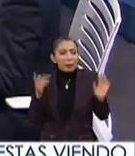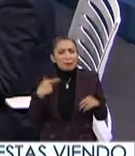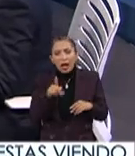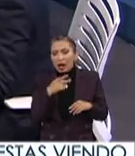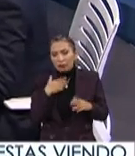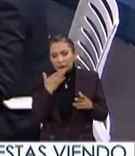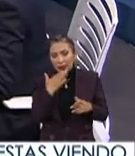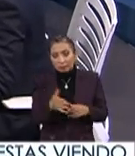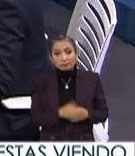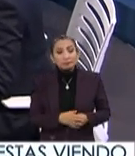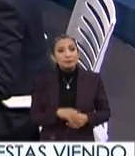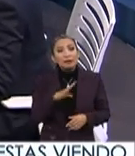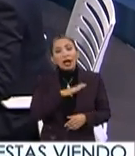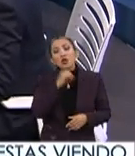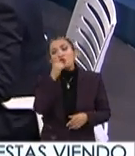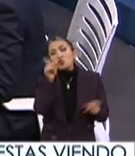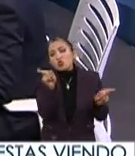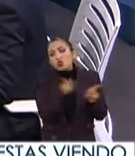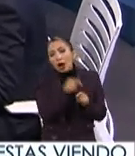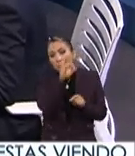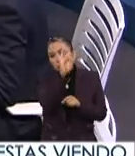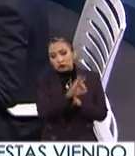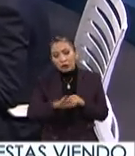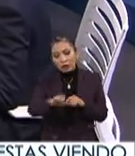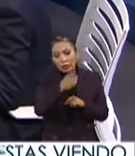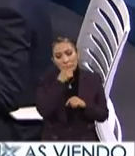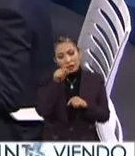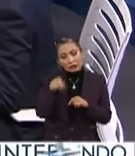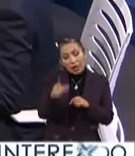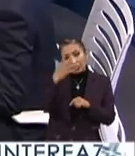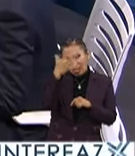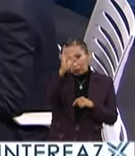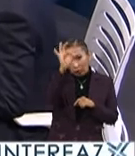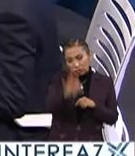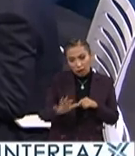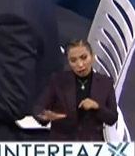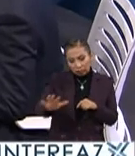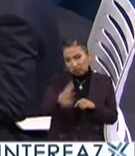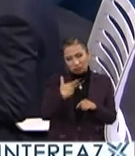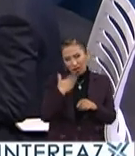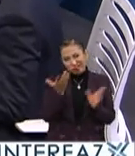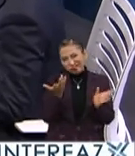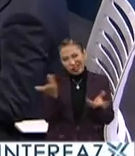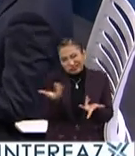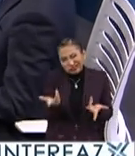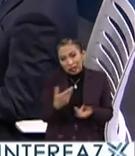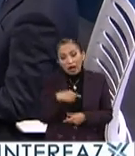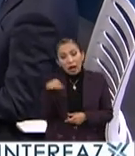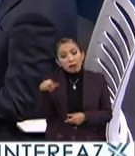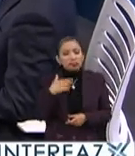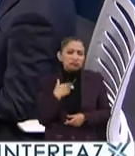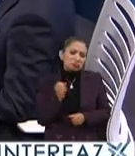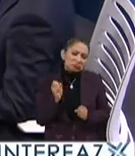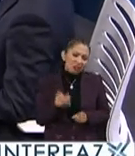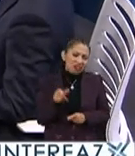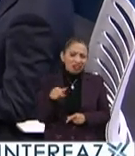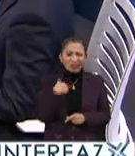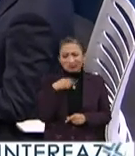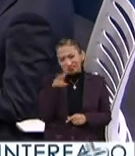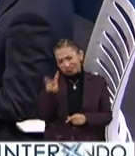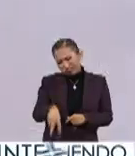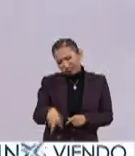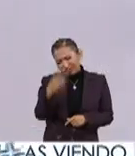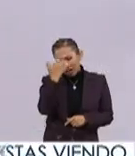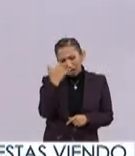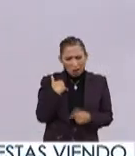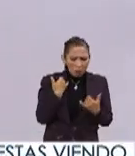está bien. Y hay un pequeño porcentaje que decimos que es el 10%, casi no lo cumplimos, que decimos, bueno, se me hace que este